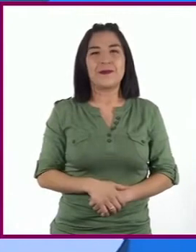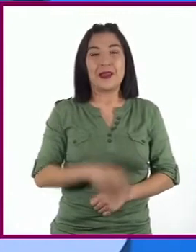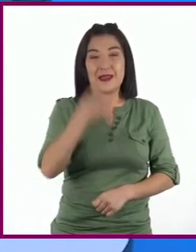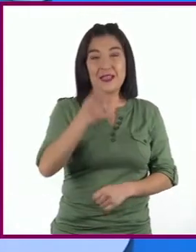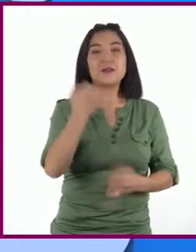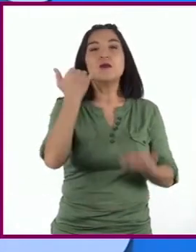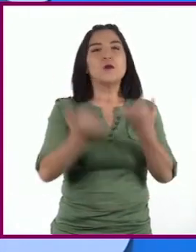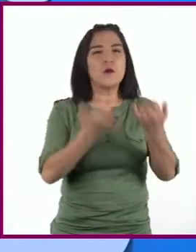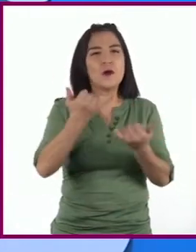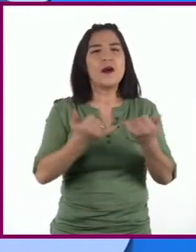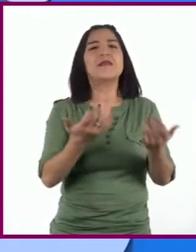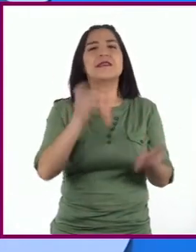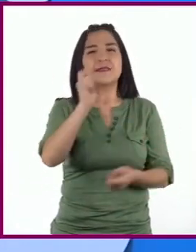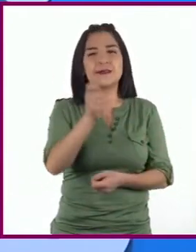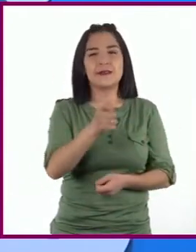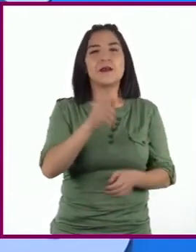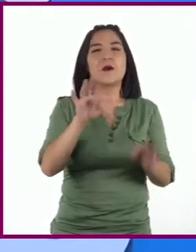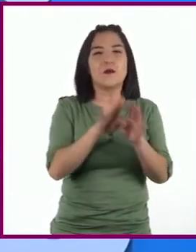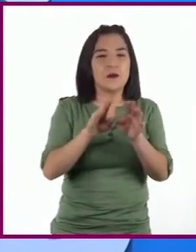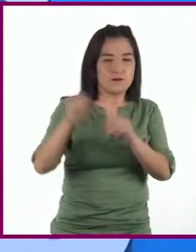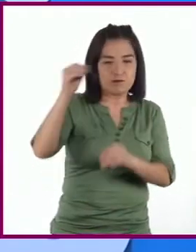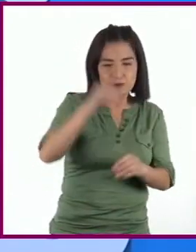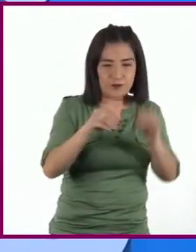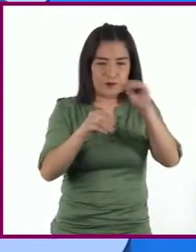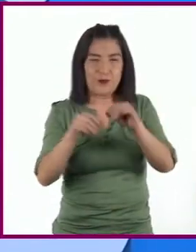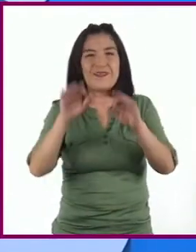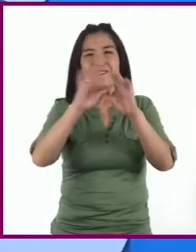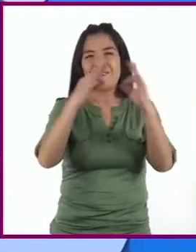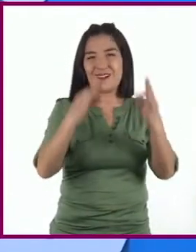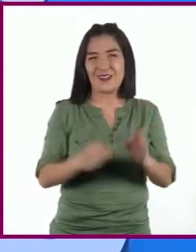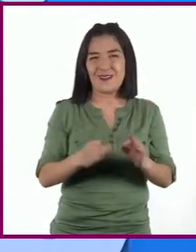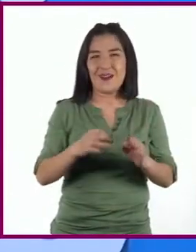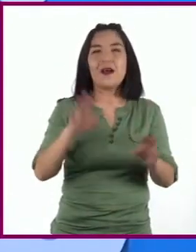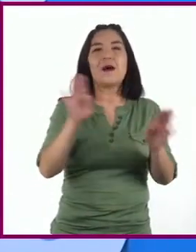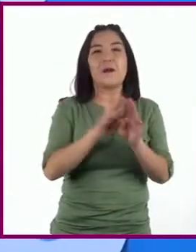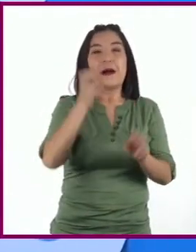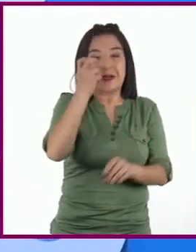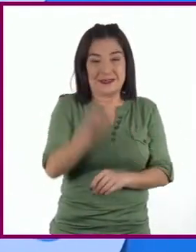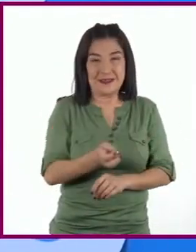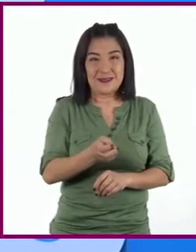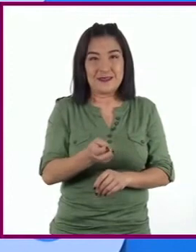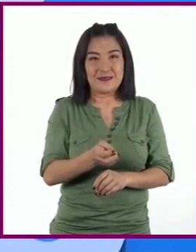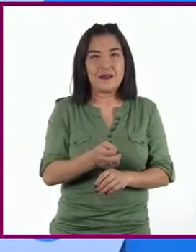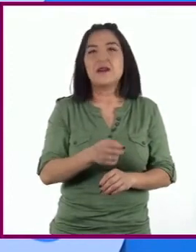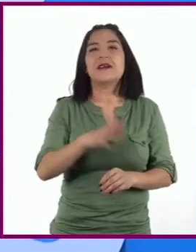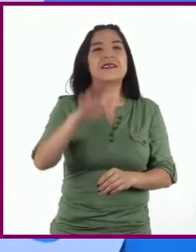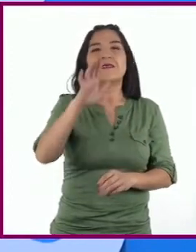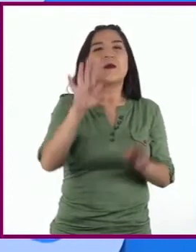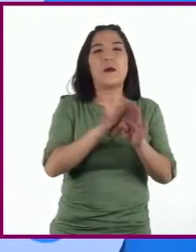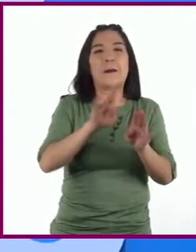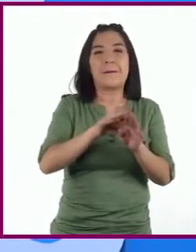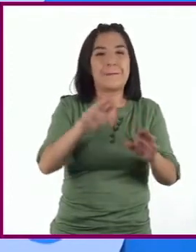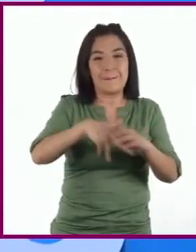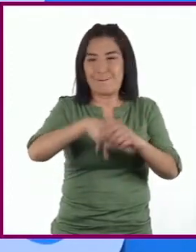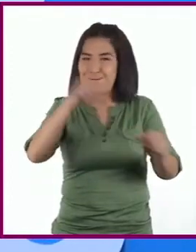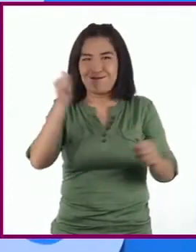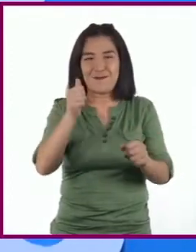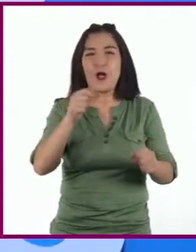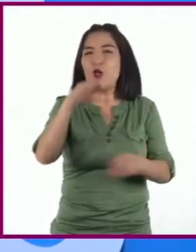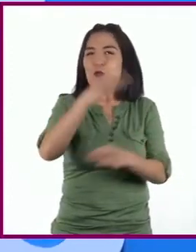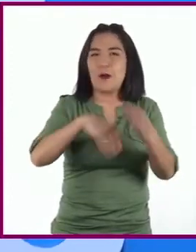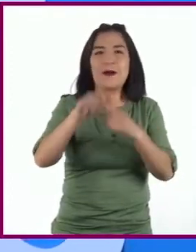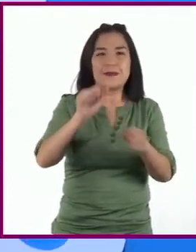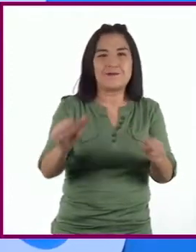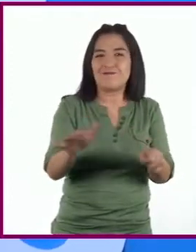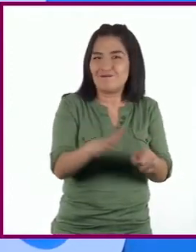juego consistía en ir acomodando las figuras que van saliendo de tal manera que no queden espacios entre ellas,